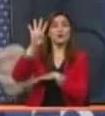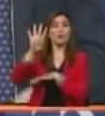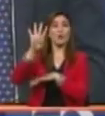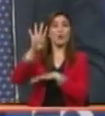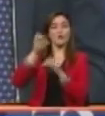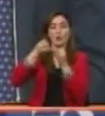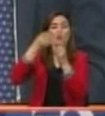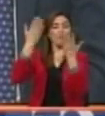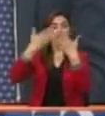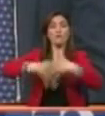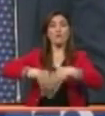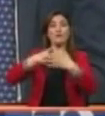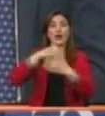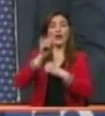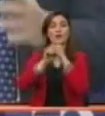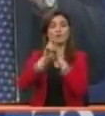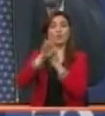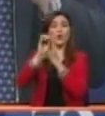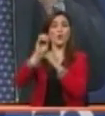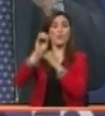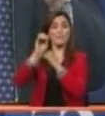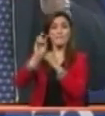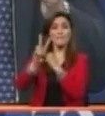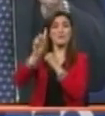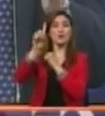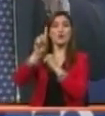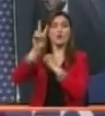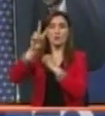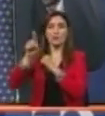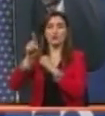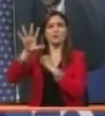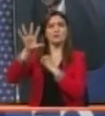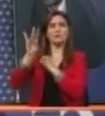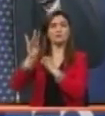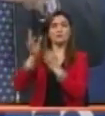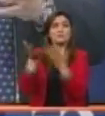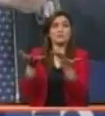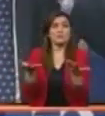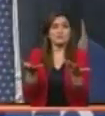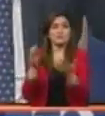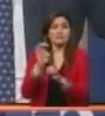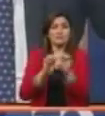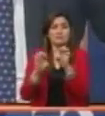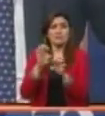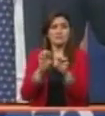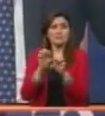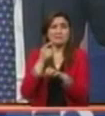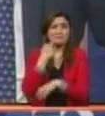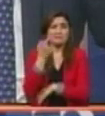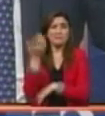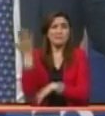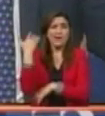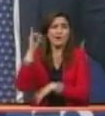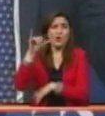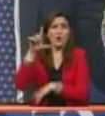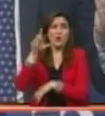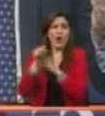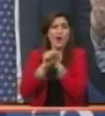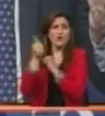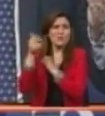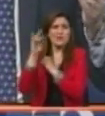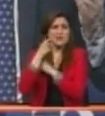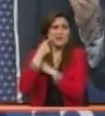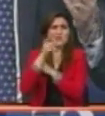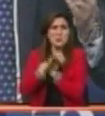el 2021 en 2.57, más o menos. Y eso, si uno chequea, fue lo mismo que dijo en julio del año pasado.